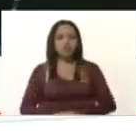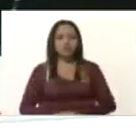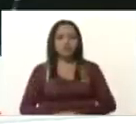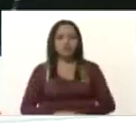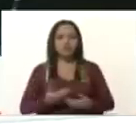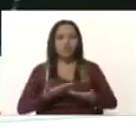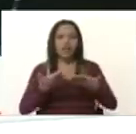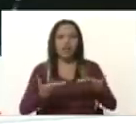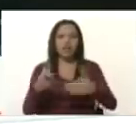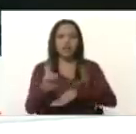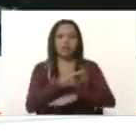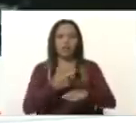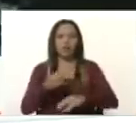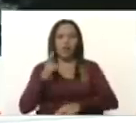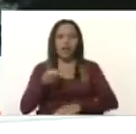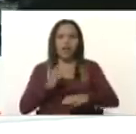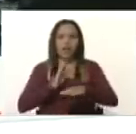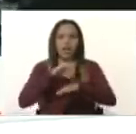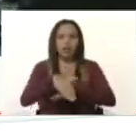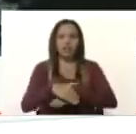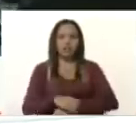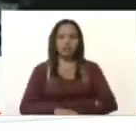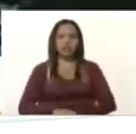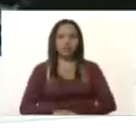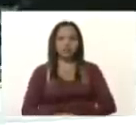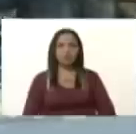Adelante, gobernador Héctor Rodríguez Castro.